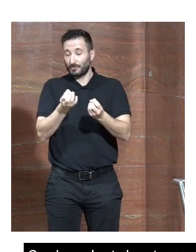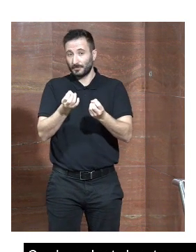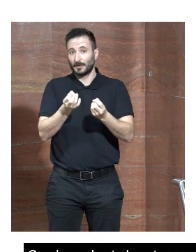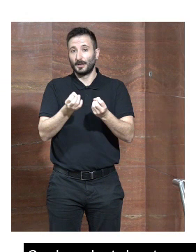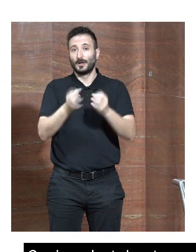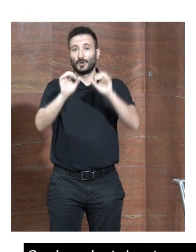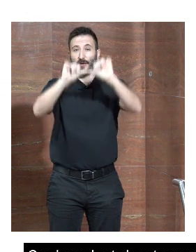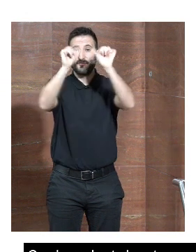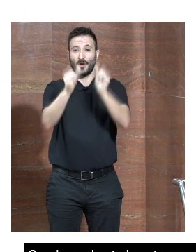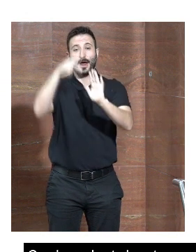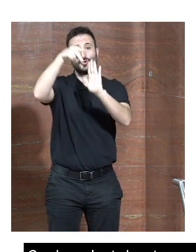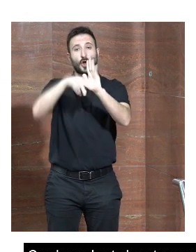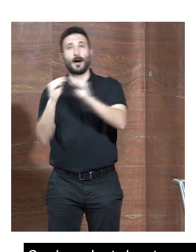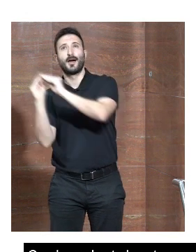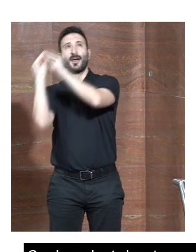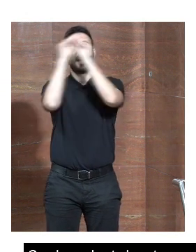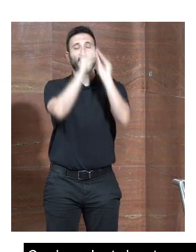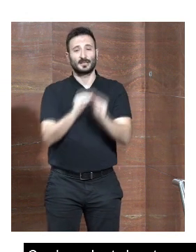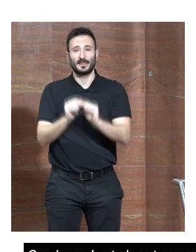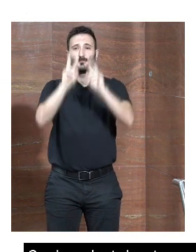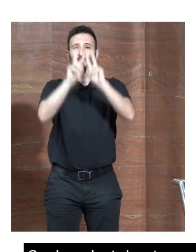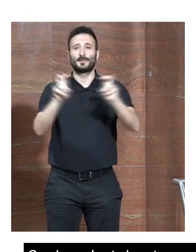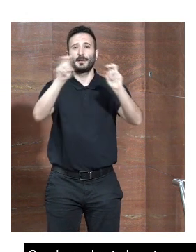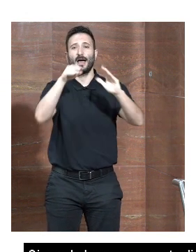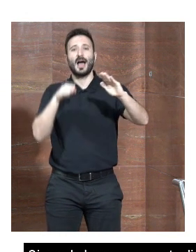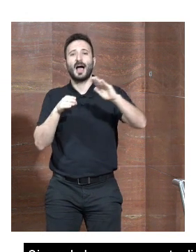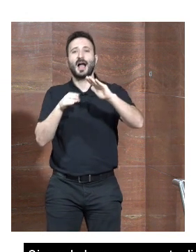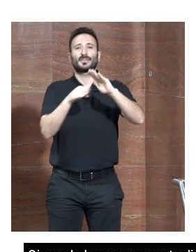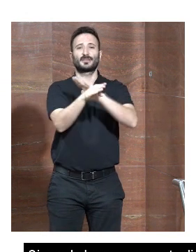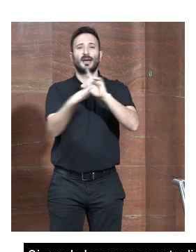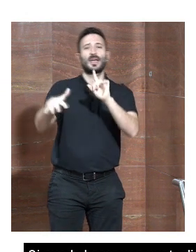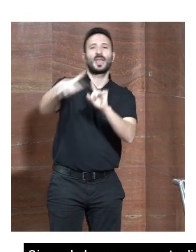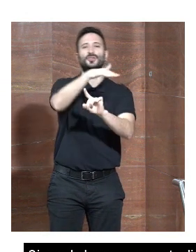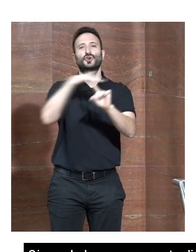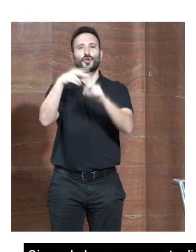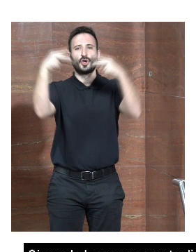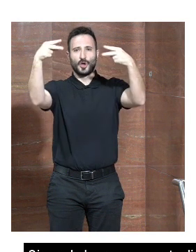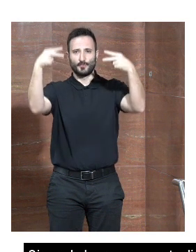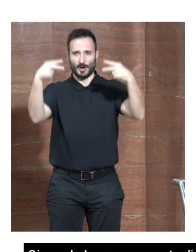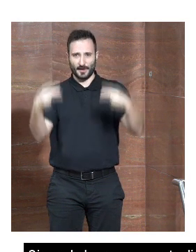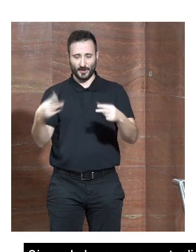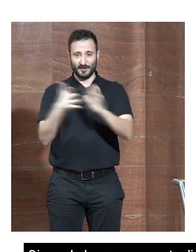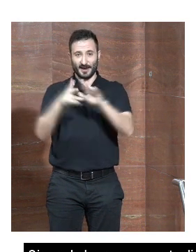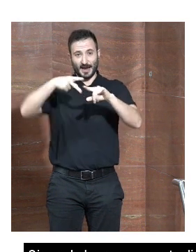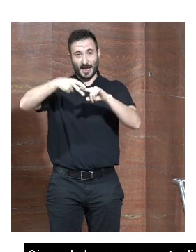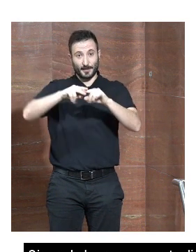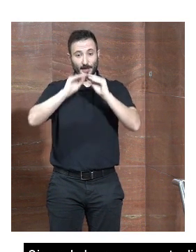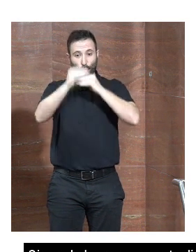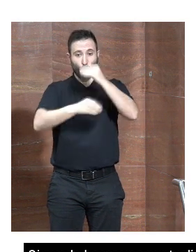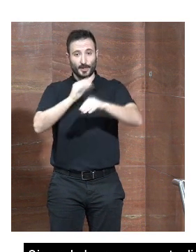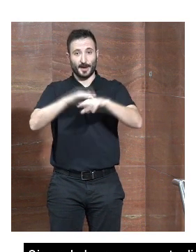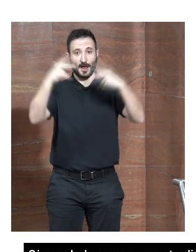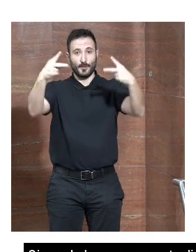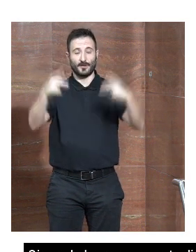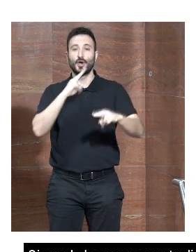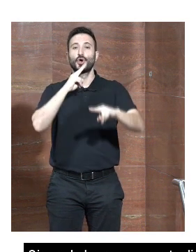un estándar, ¿no?, que se refiere a la accesibilidad de los entornos de programación, o sea, de las herramientas para programar, o sea, se llama